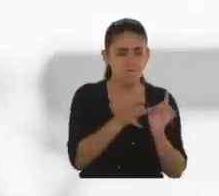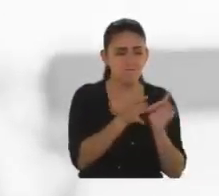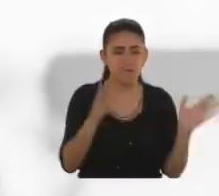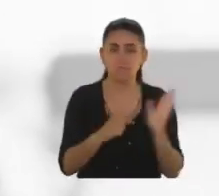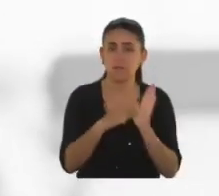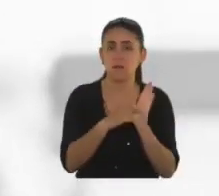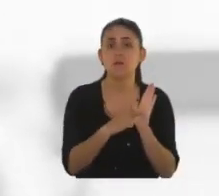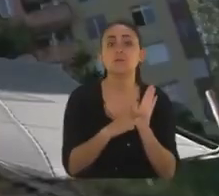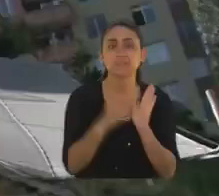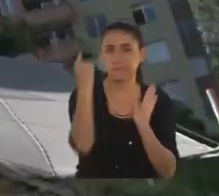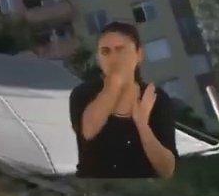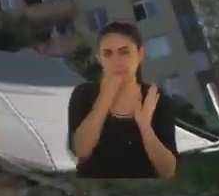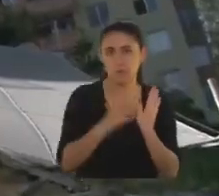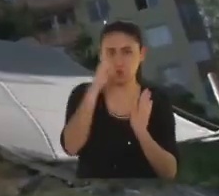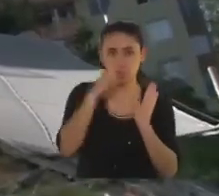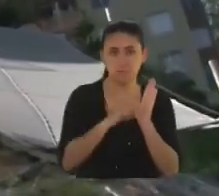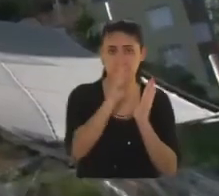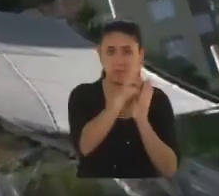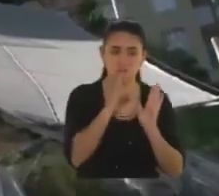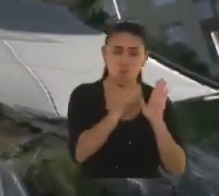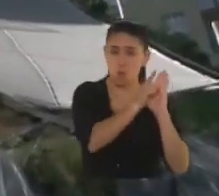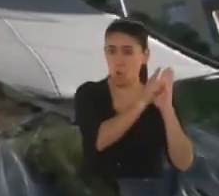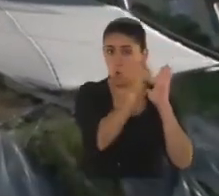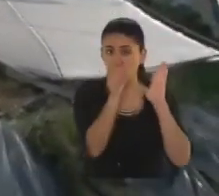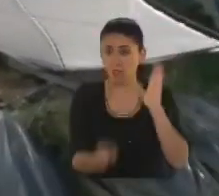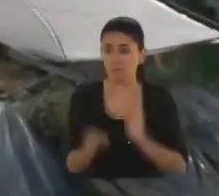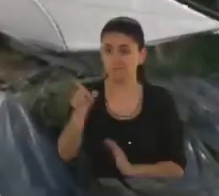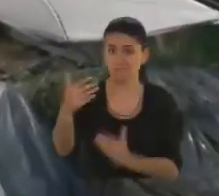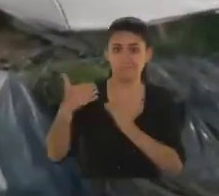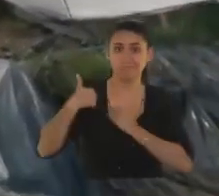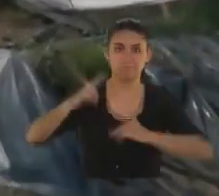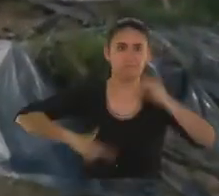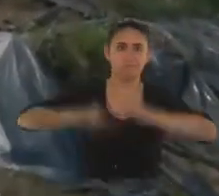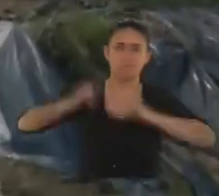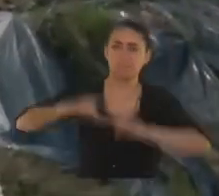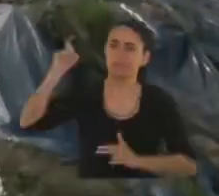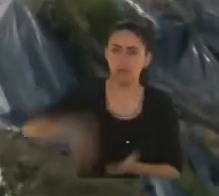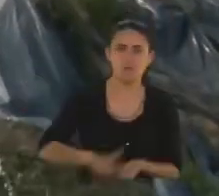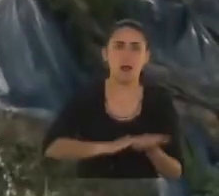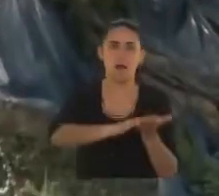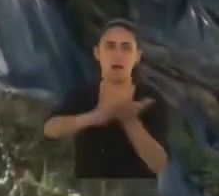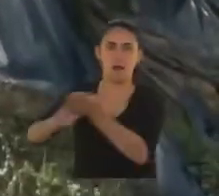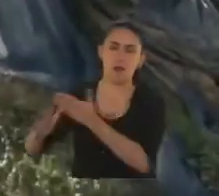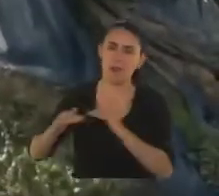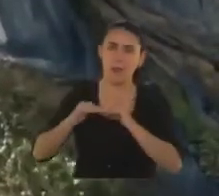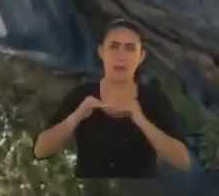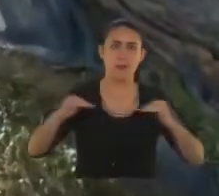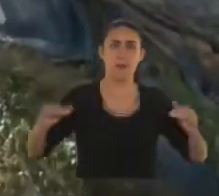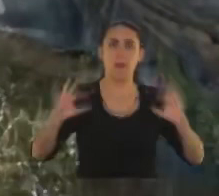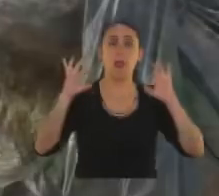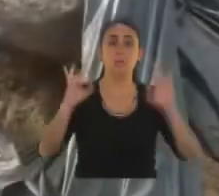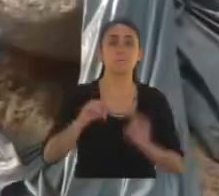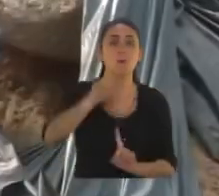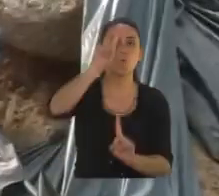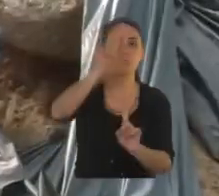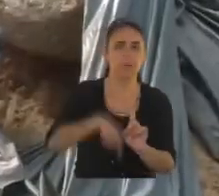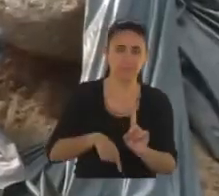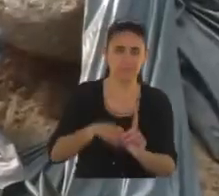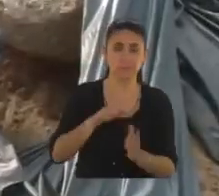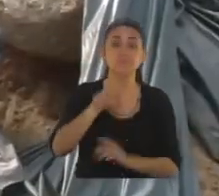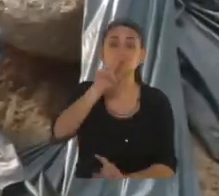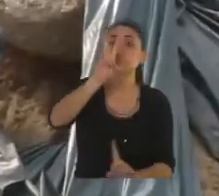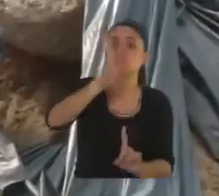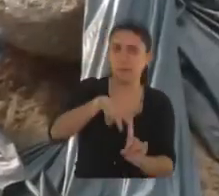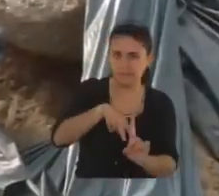del 2022, dice que la constructora debe realizar las pertinentes obras de estabilización en 60 días. La empresa